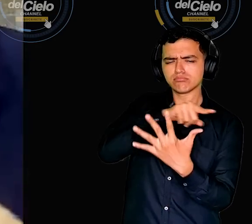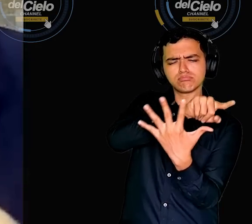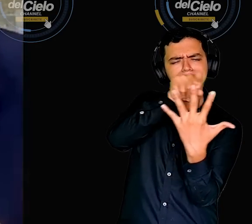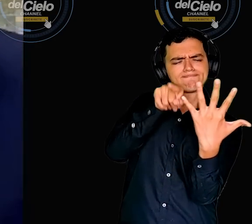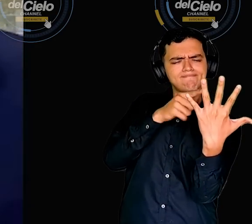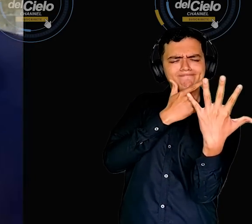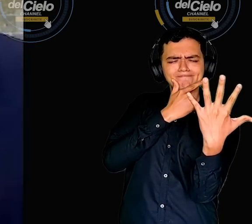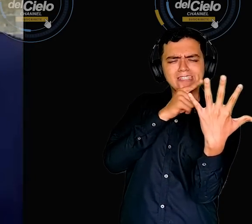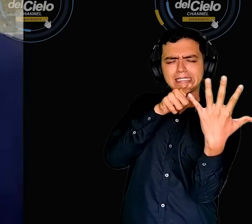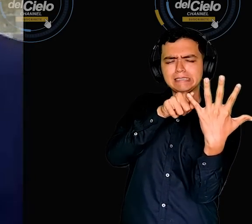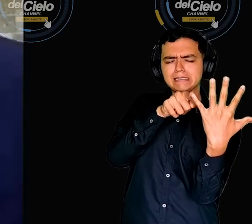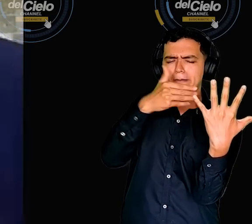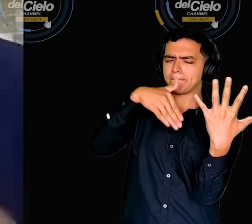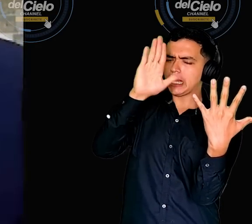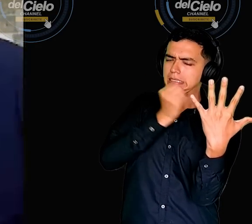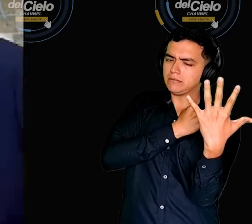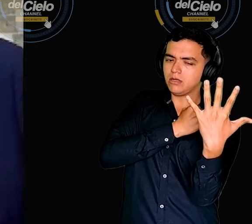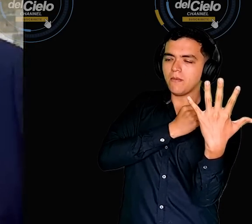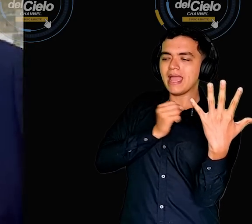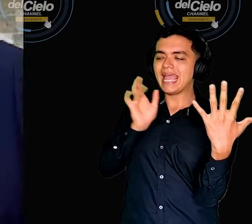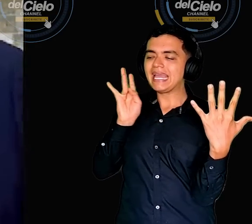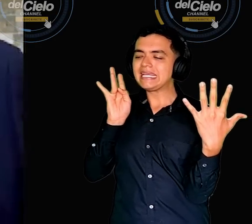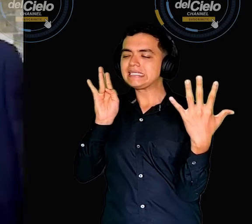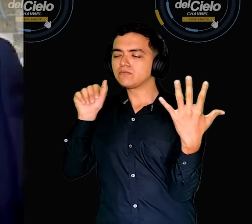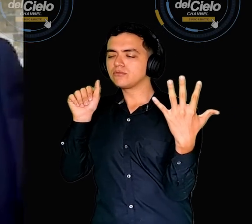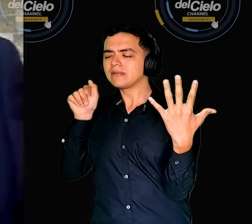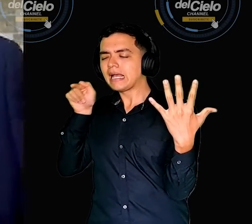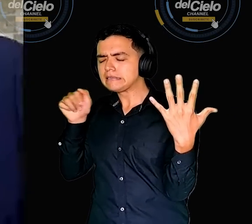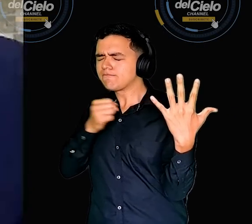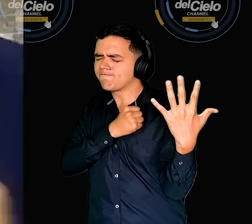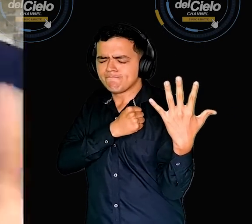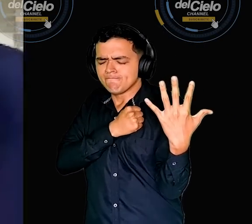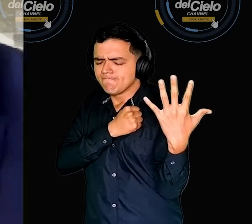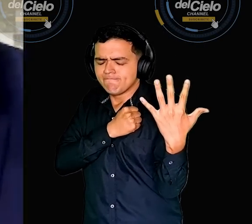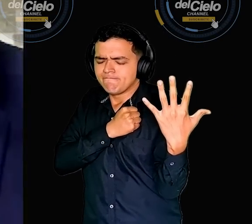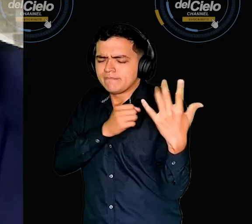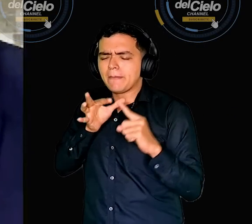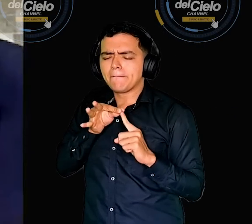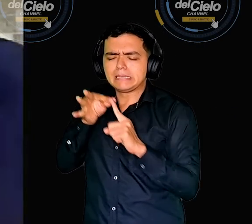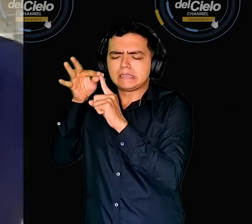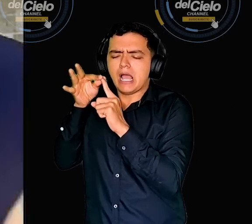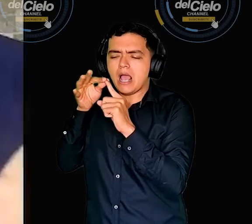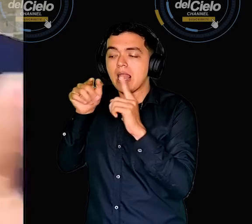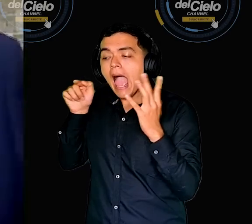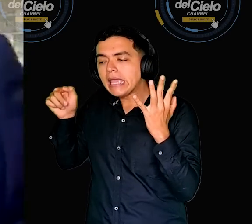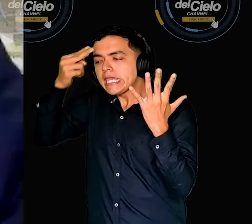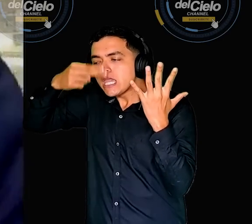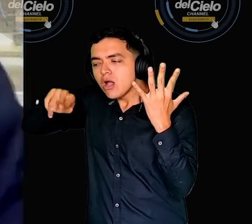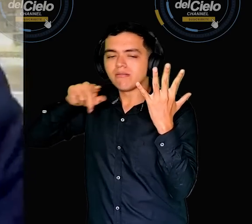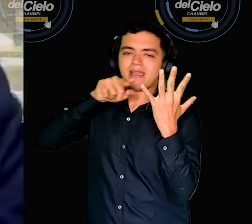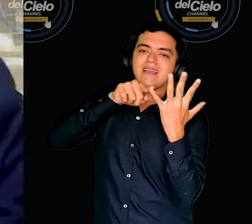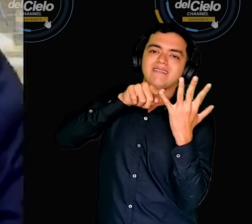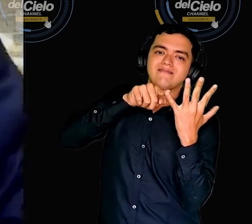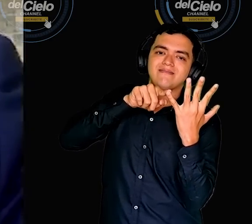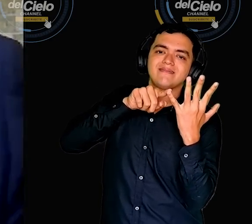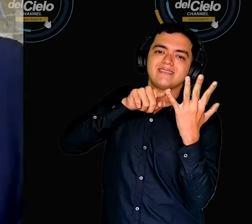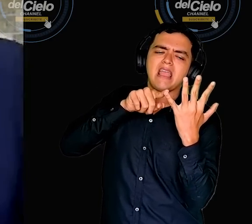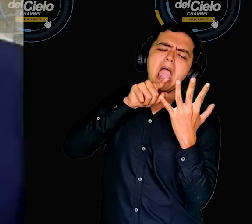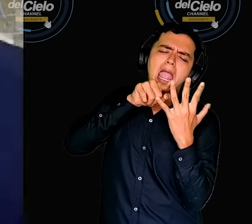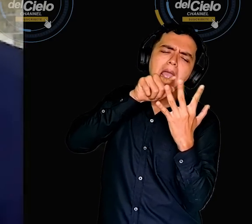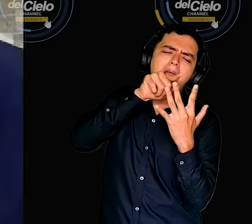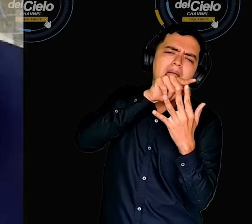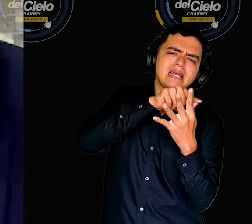había una parcialidad no justificada en ninguna manera. Y eso produjo que a ese muchacho lo echaron a una cisterna,